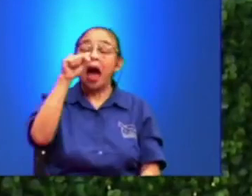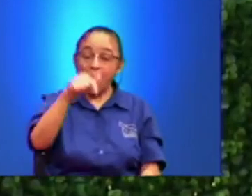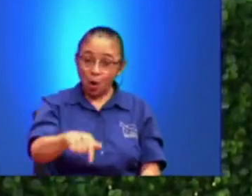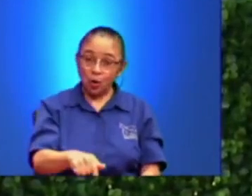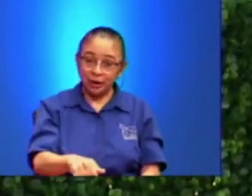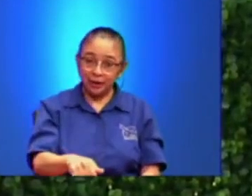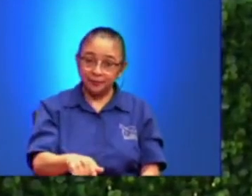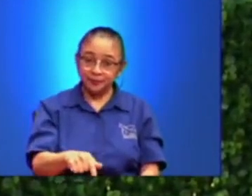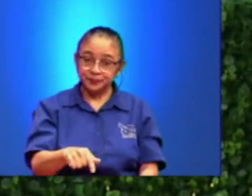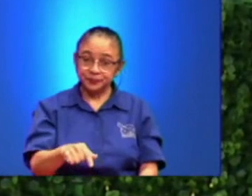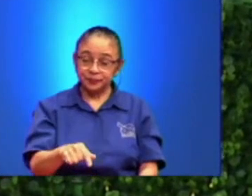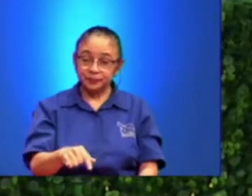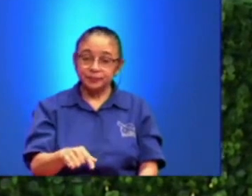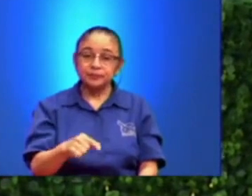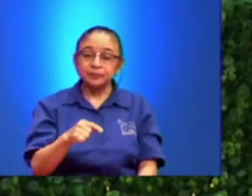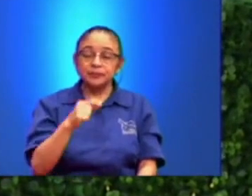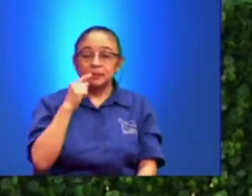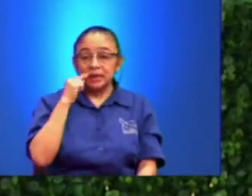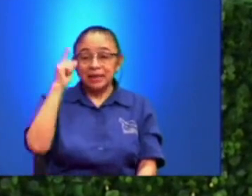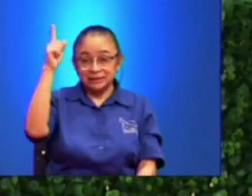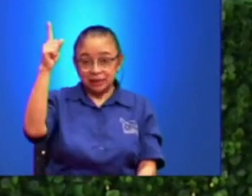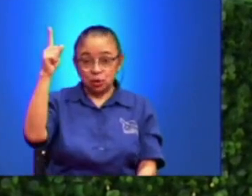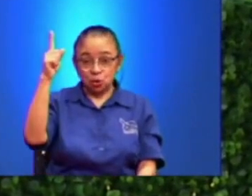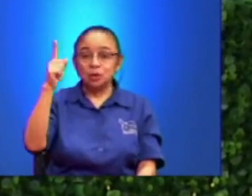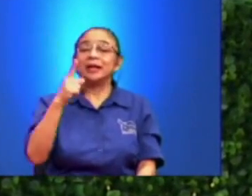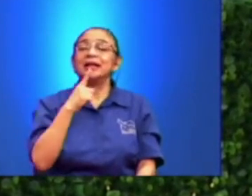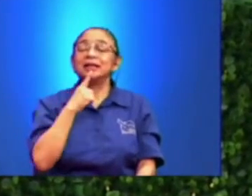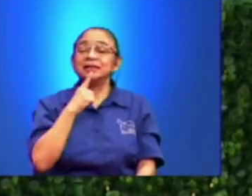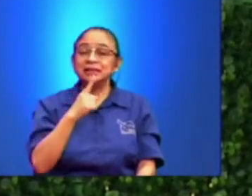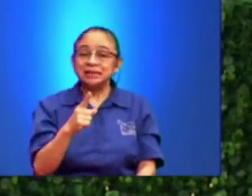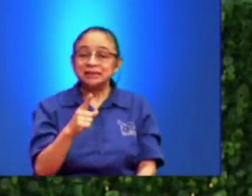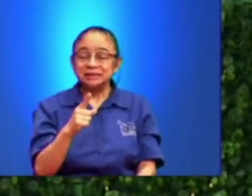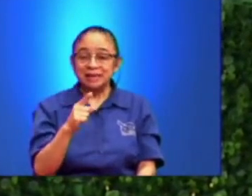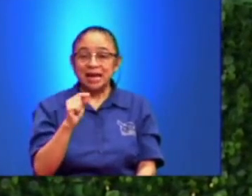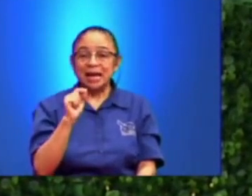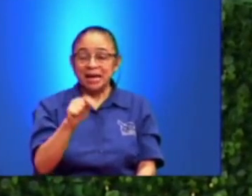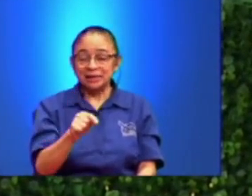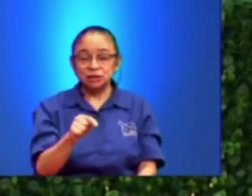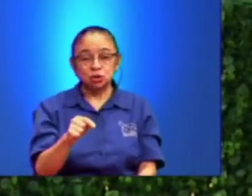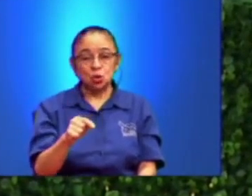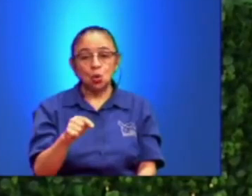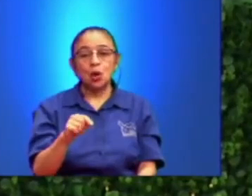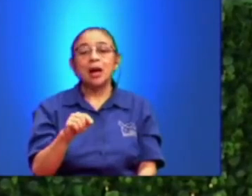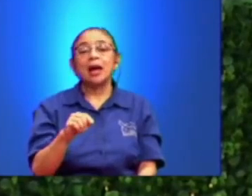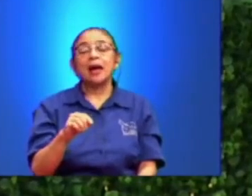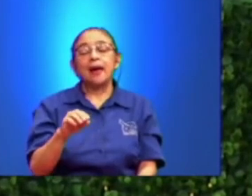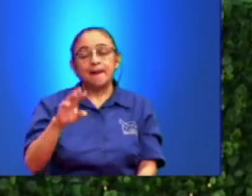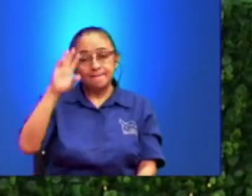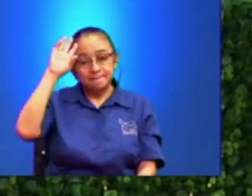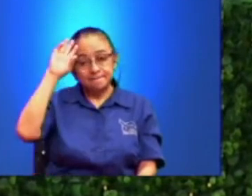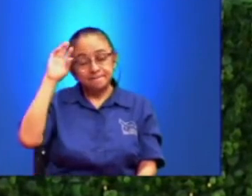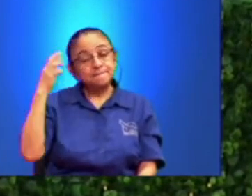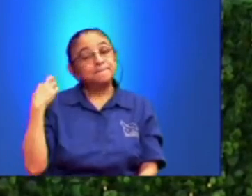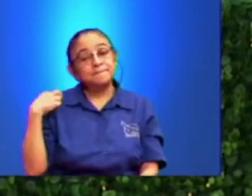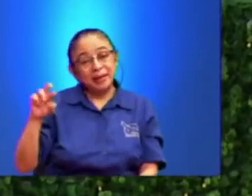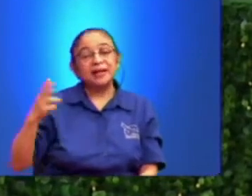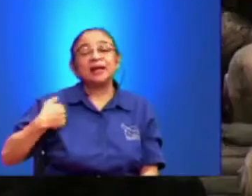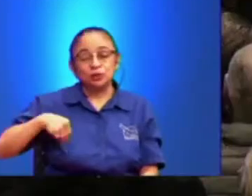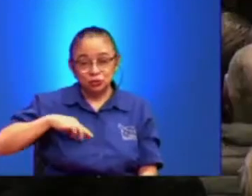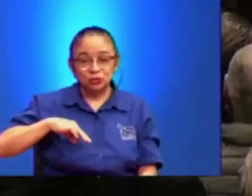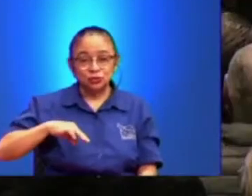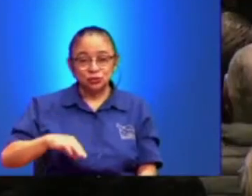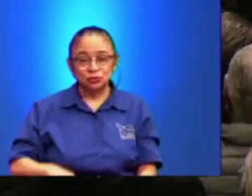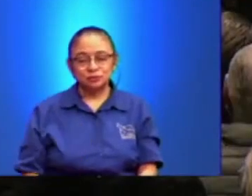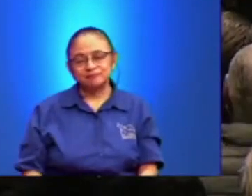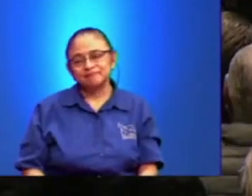instituye esto y con algunos elementos que no nos afectaban a nosotros porque nosotros somos gentiles por ejemplo pan